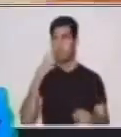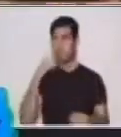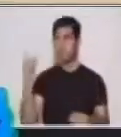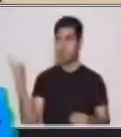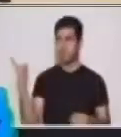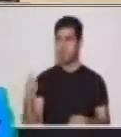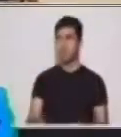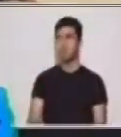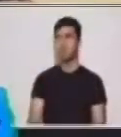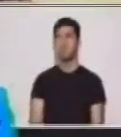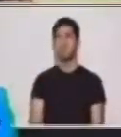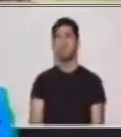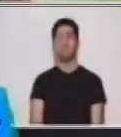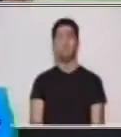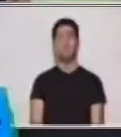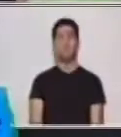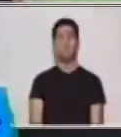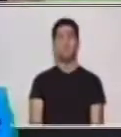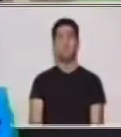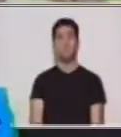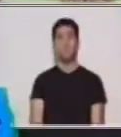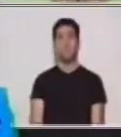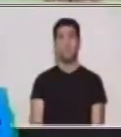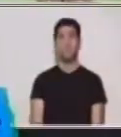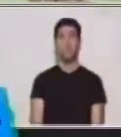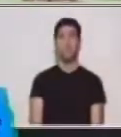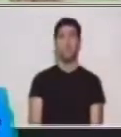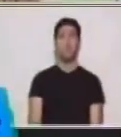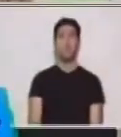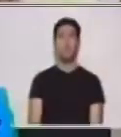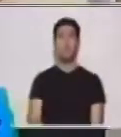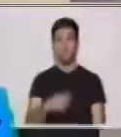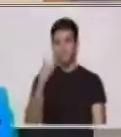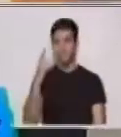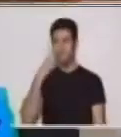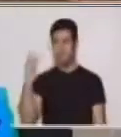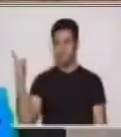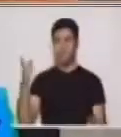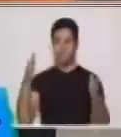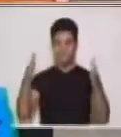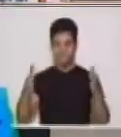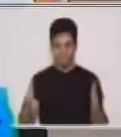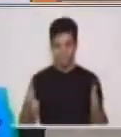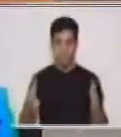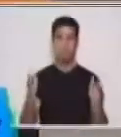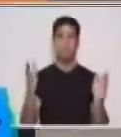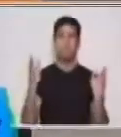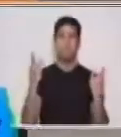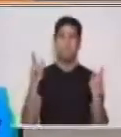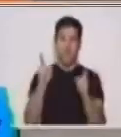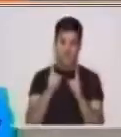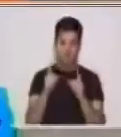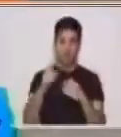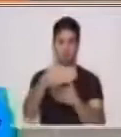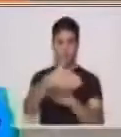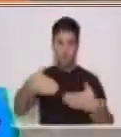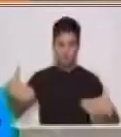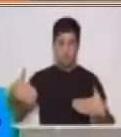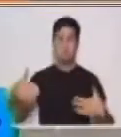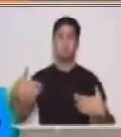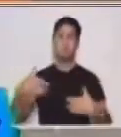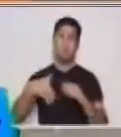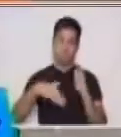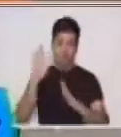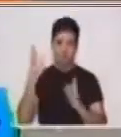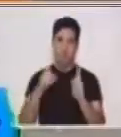mayor y de este lado tiene una longitud menor. Entonces, van a tener que ser, por lógica, rectángulos más